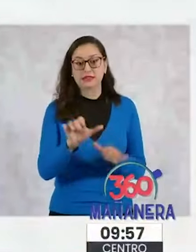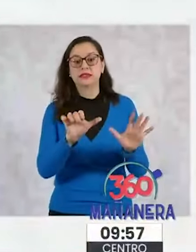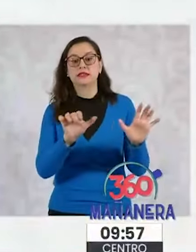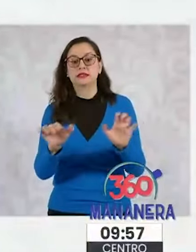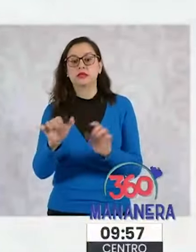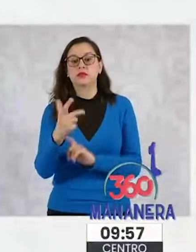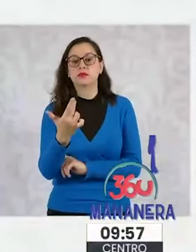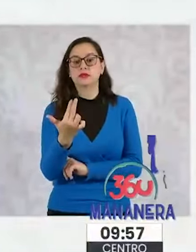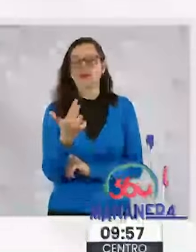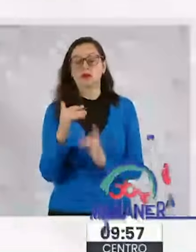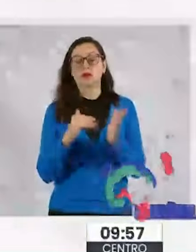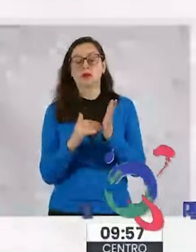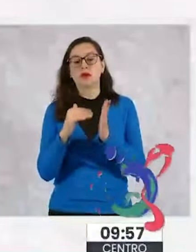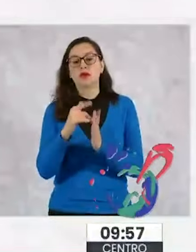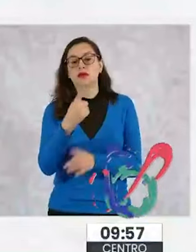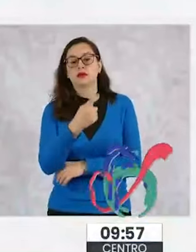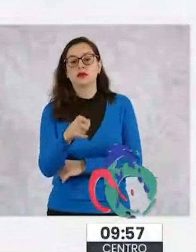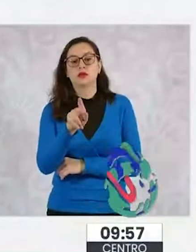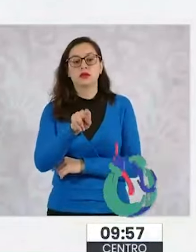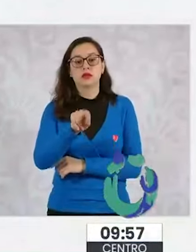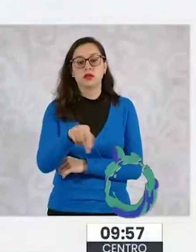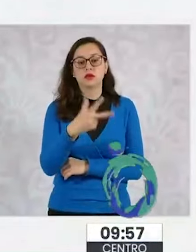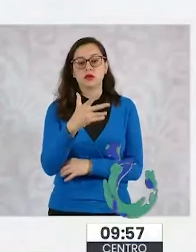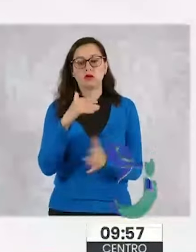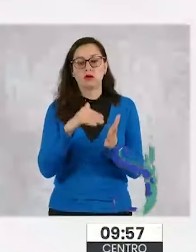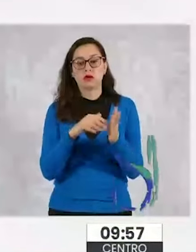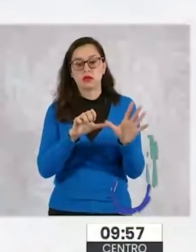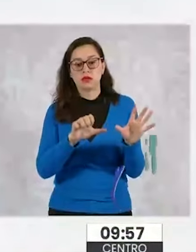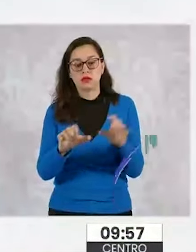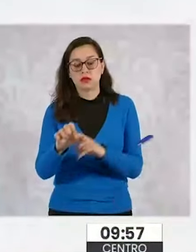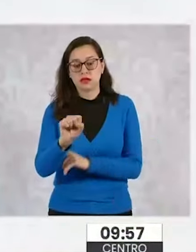625,00 1888